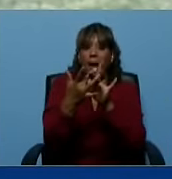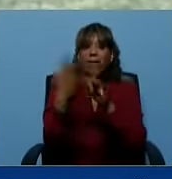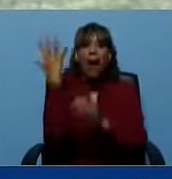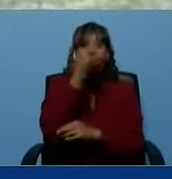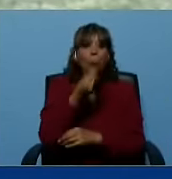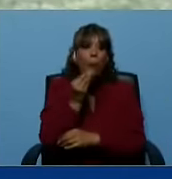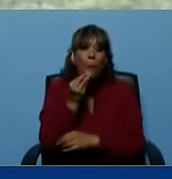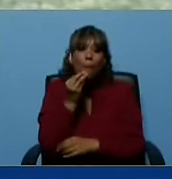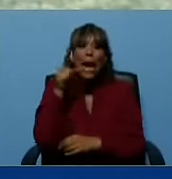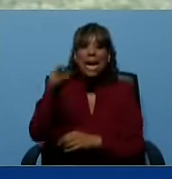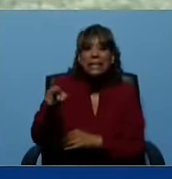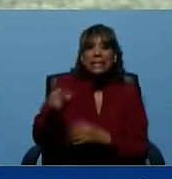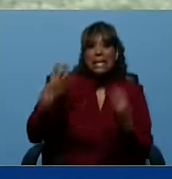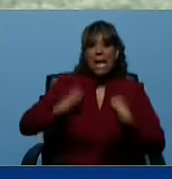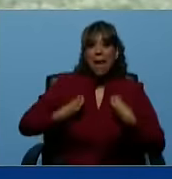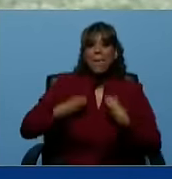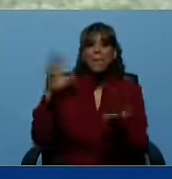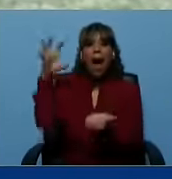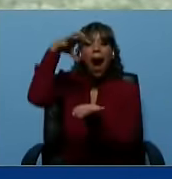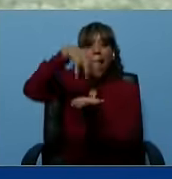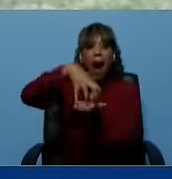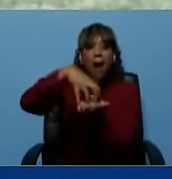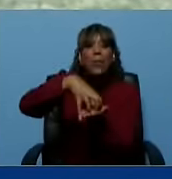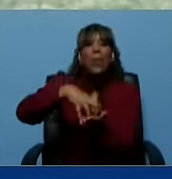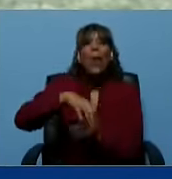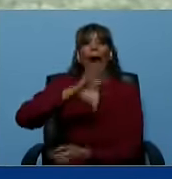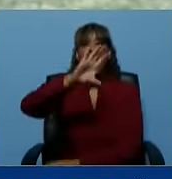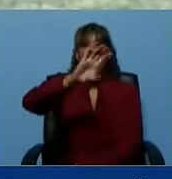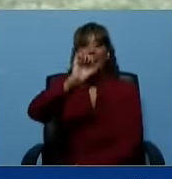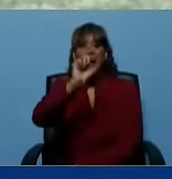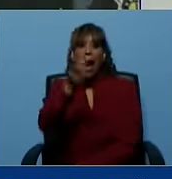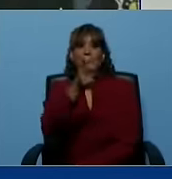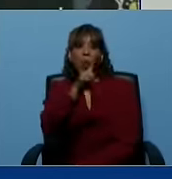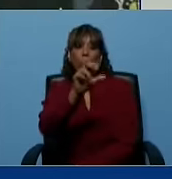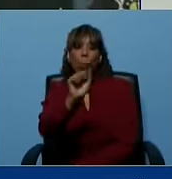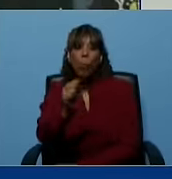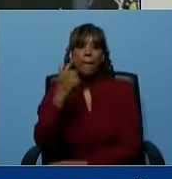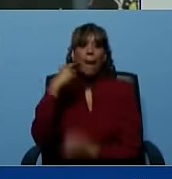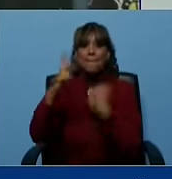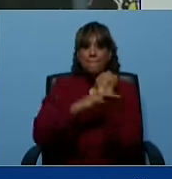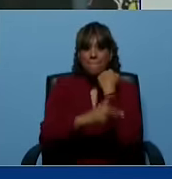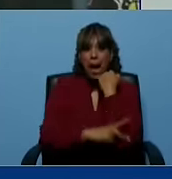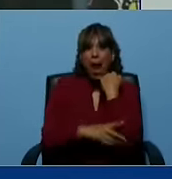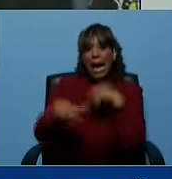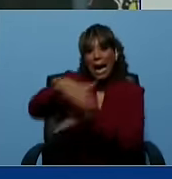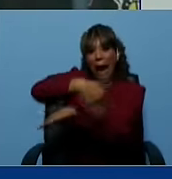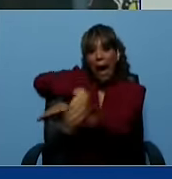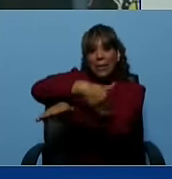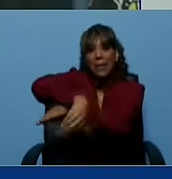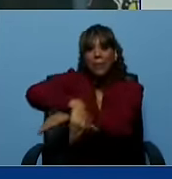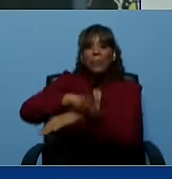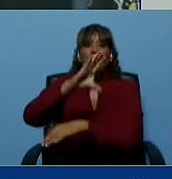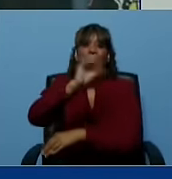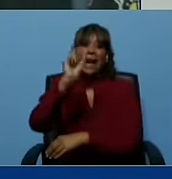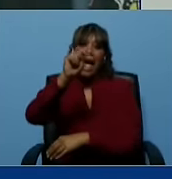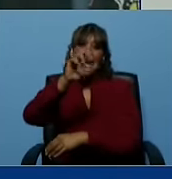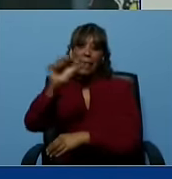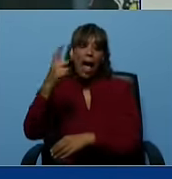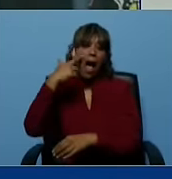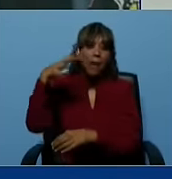Juventud de Cagua, Estado Aragua, para entregar el Parque en la calle El Canal.